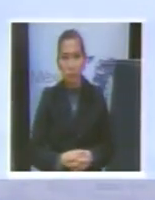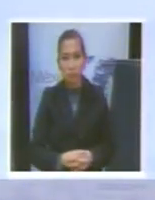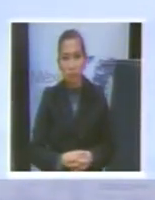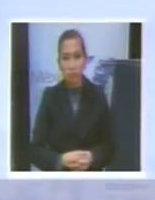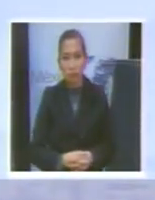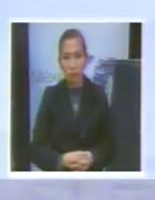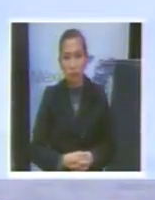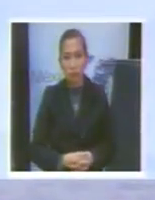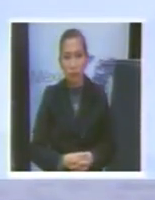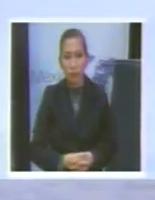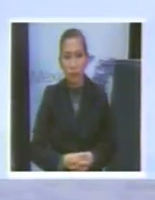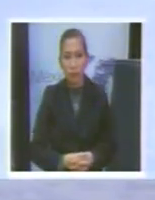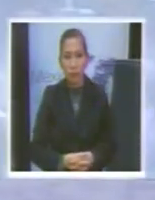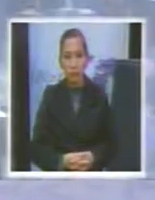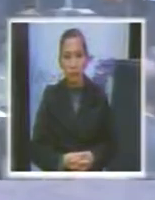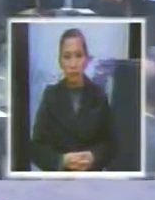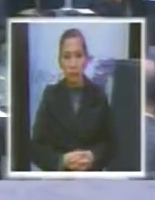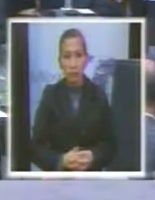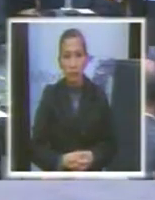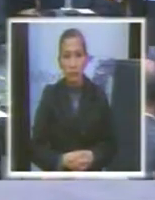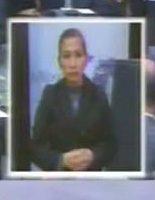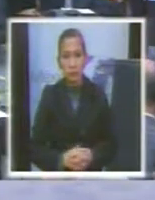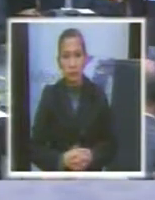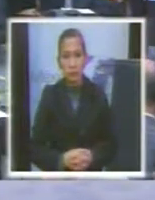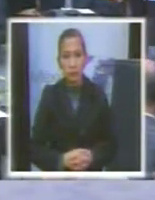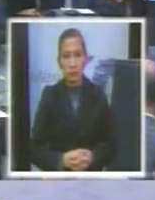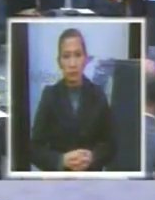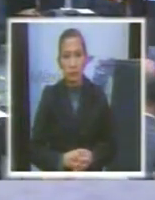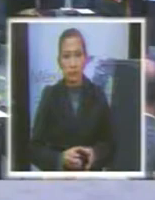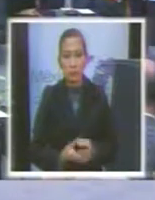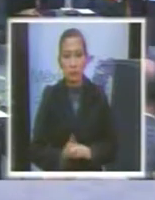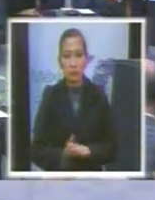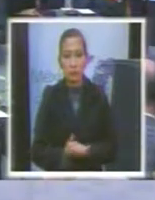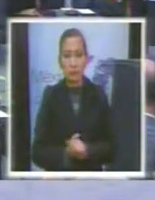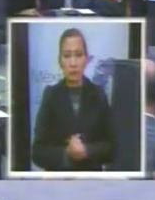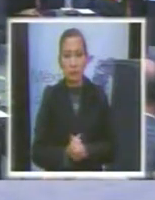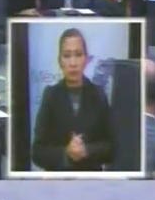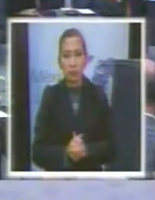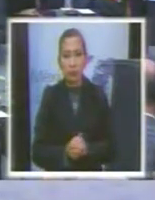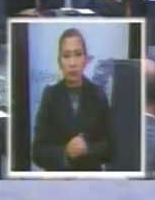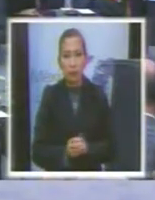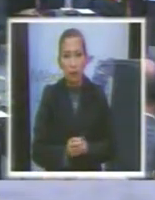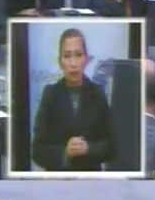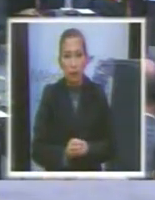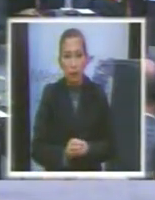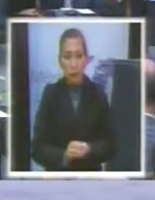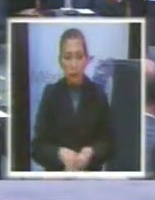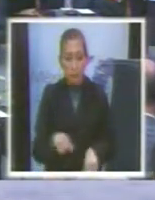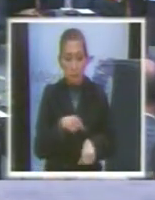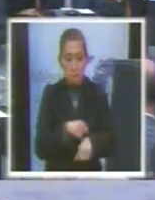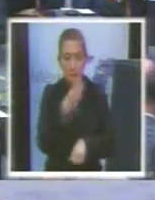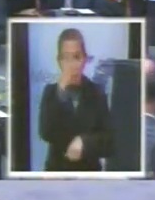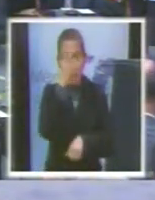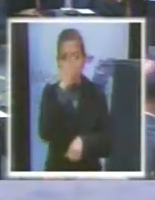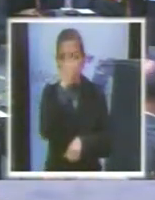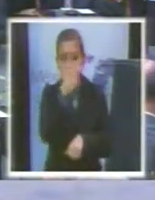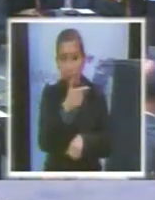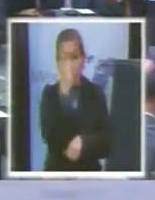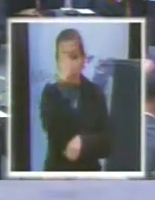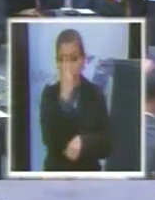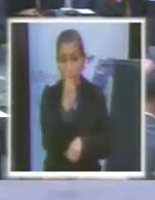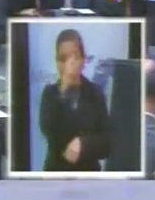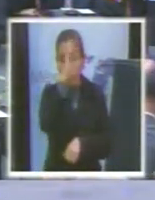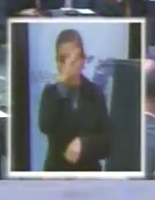Y y siendo las 13 horas con